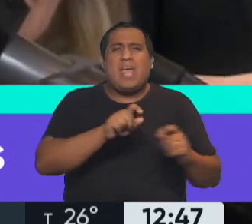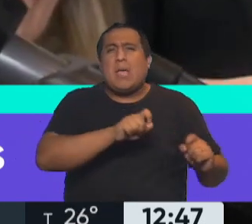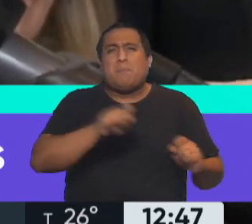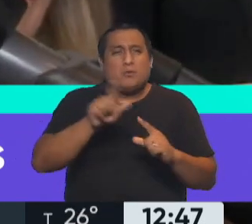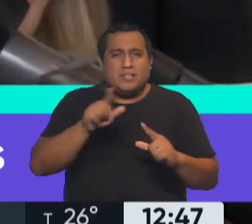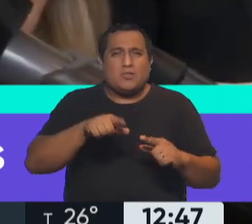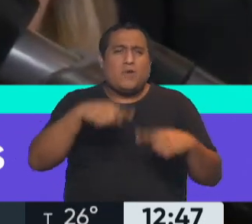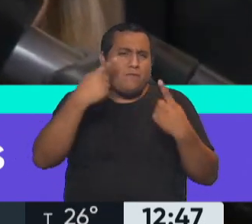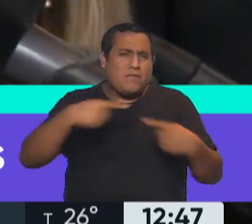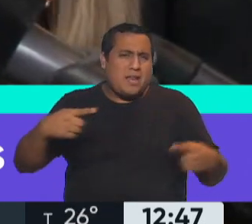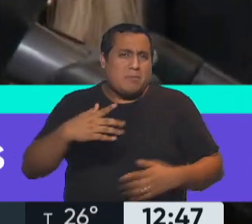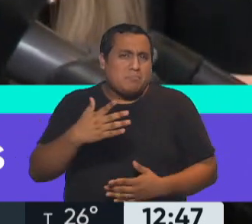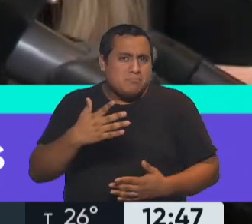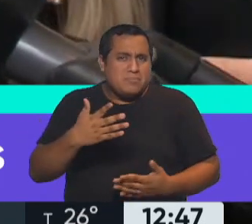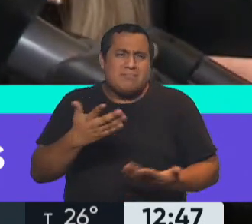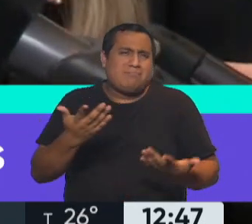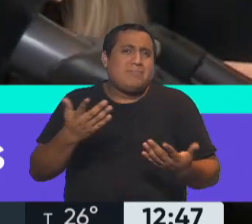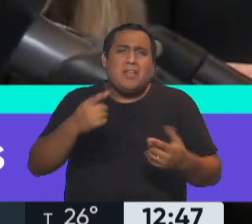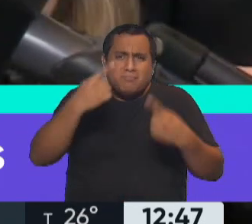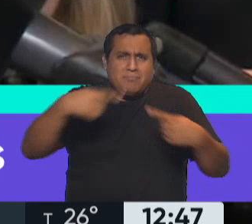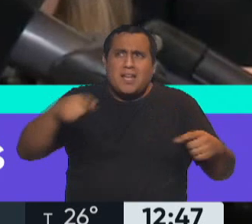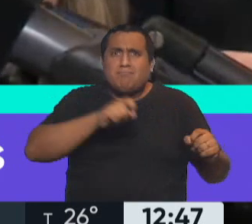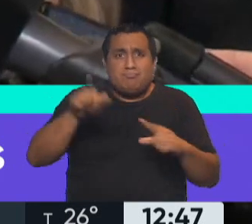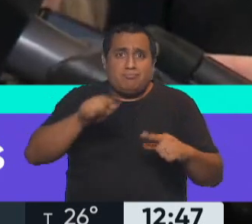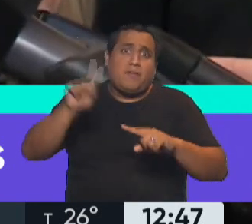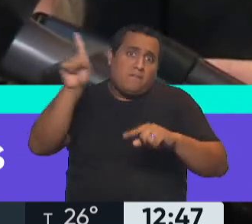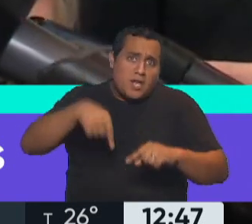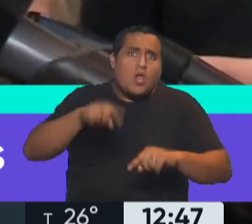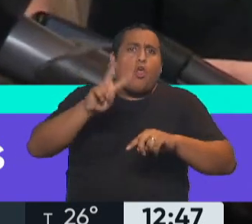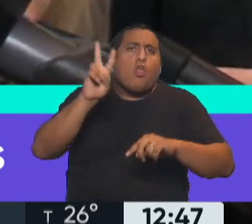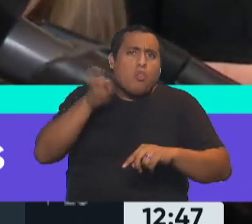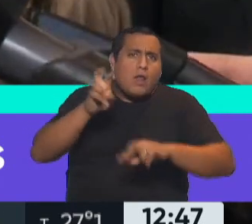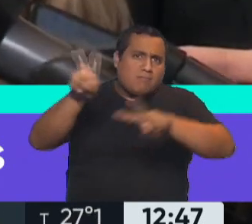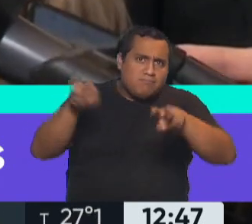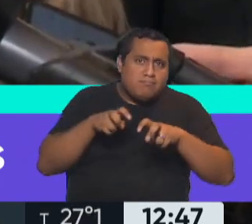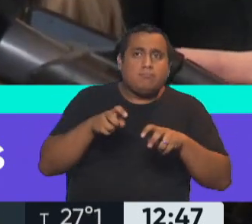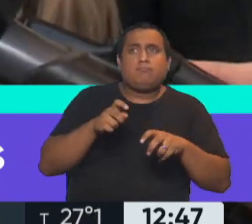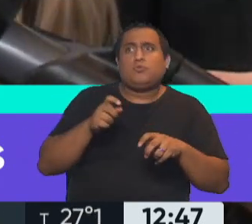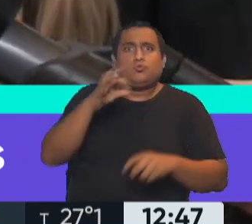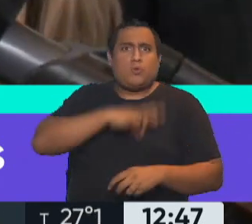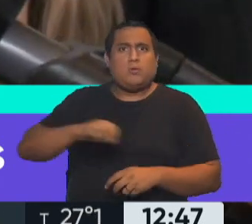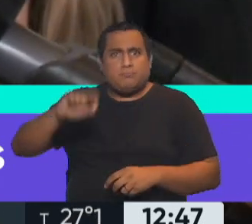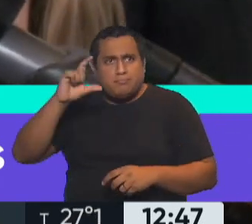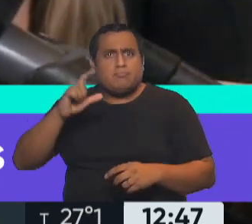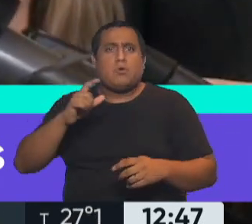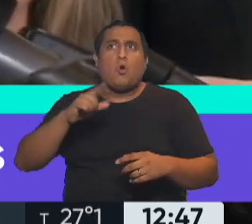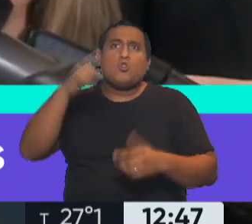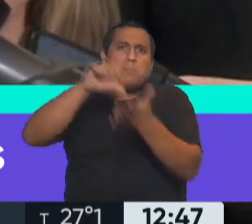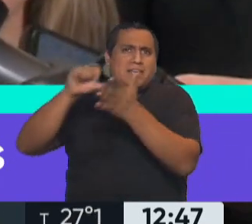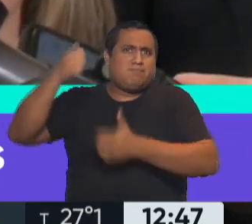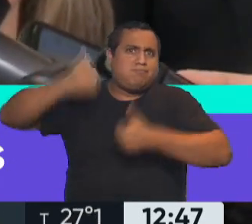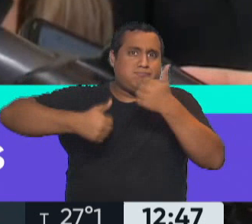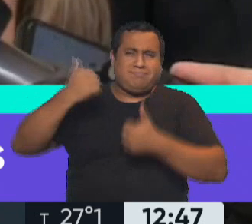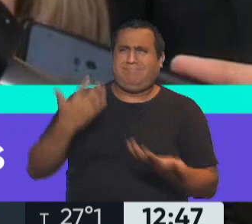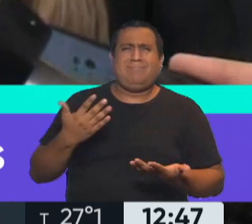bienes, que son bienes que generan divisas, que generan valor agregado, que generan salarios razonables, competitividad. No hay países